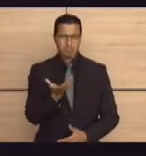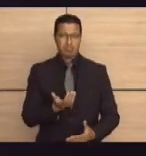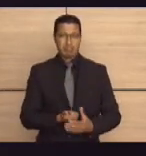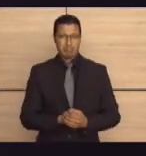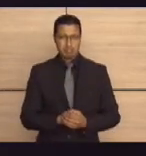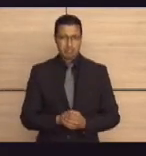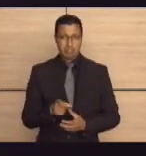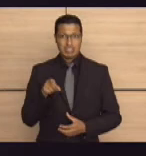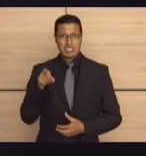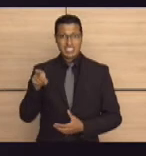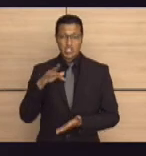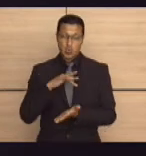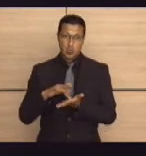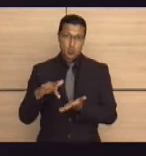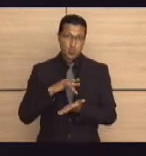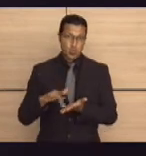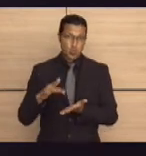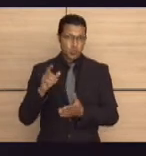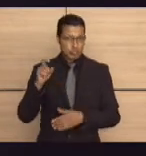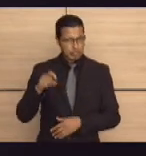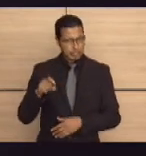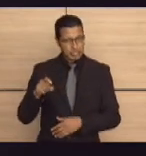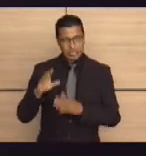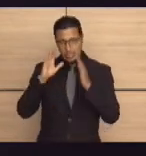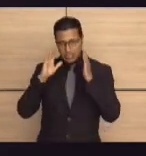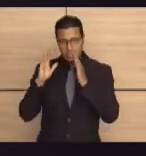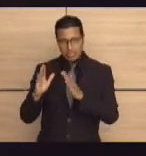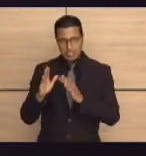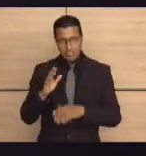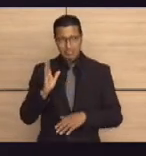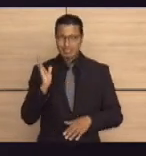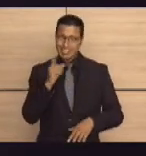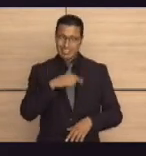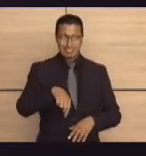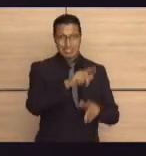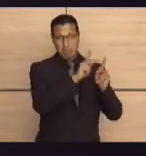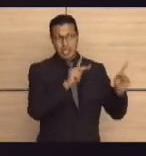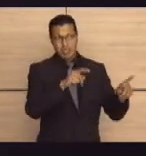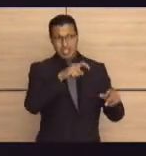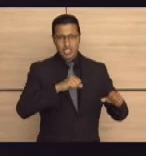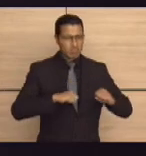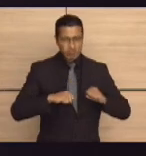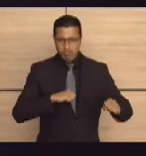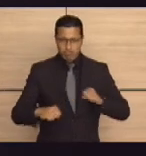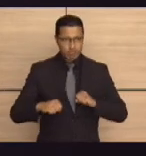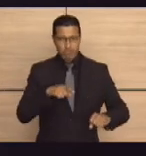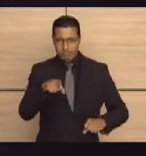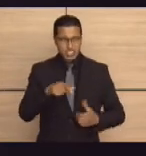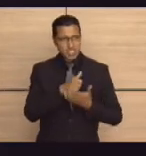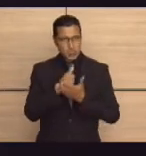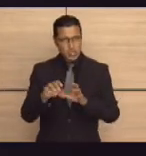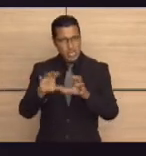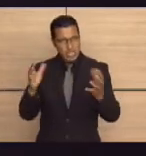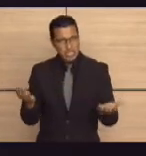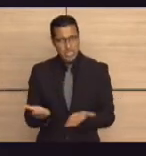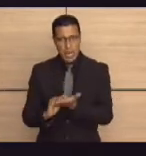que demuestra la urgencia de acciones inmediatas por parte de toda la humanidad para salvar el planeta Tierra, esta joven se